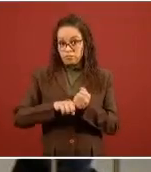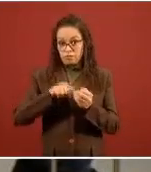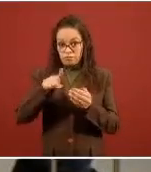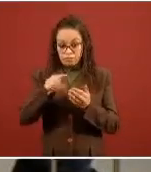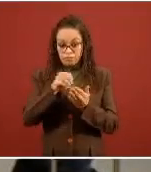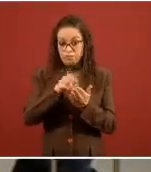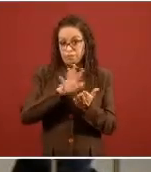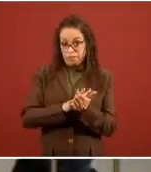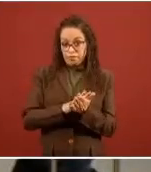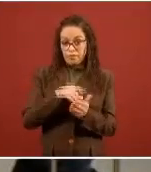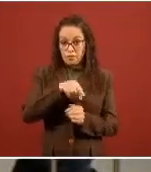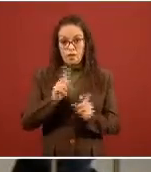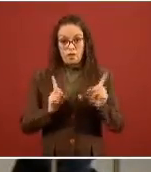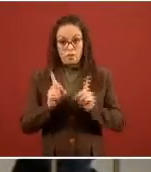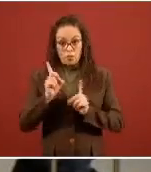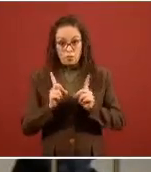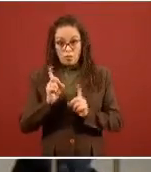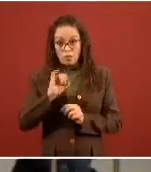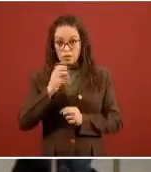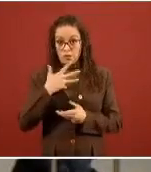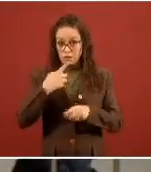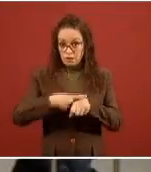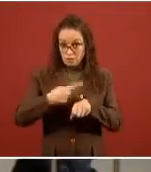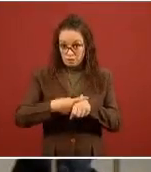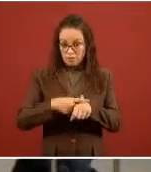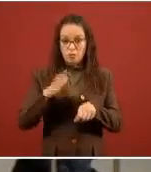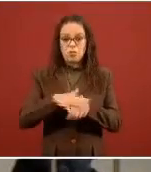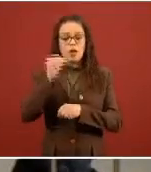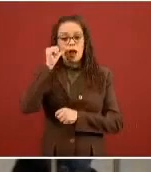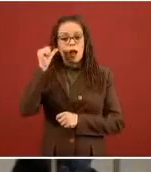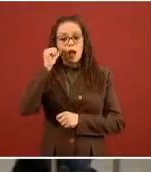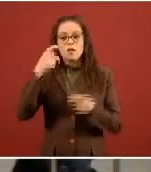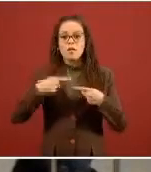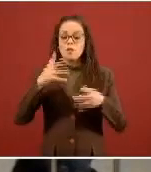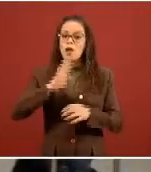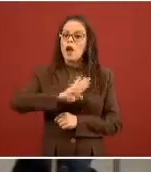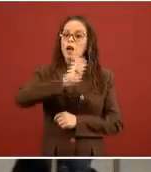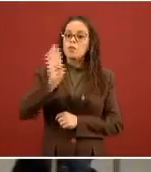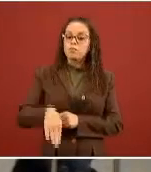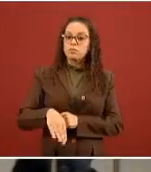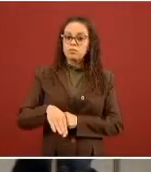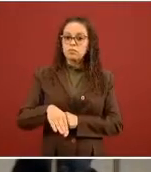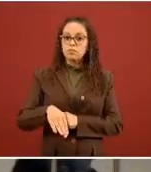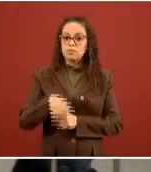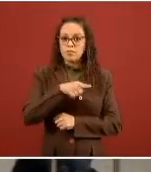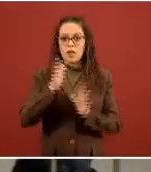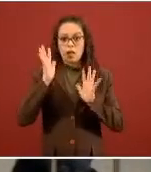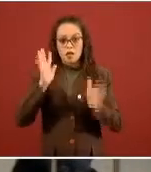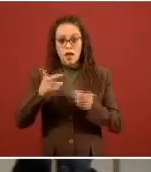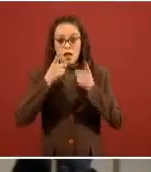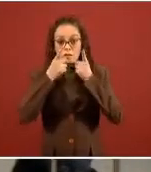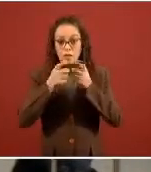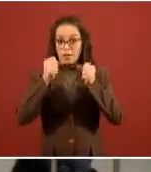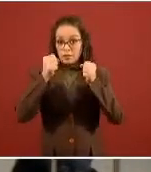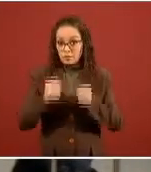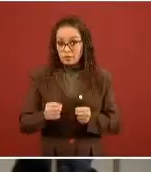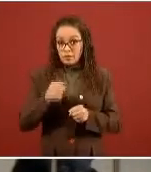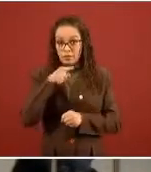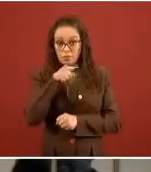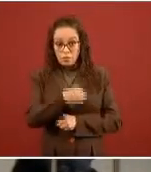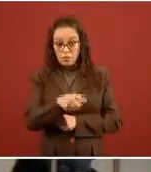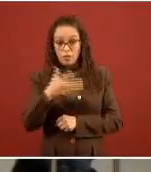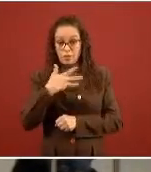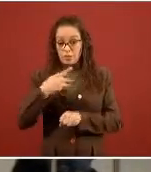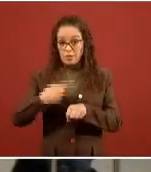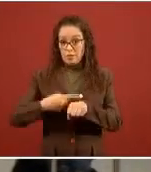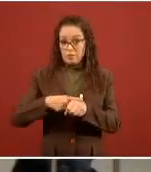Hay una persona que falleció ayer con estos síntomas y nunca jamás le reconocieron ser un caso sospechoso. Bueno, sí, un caso